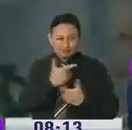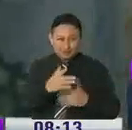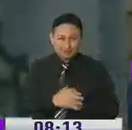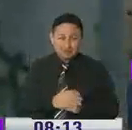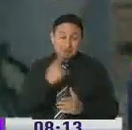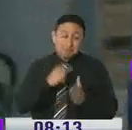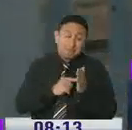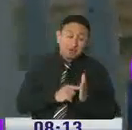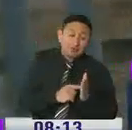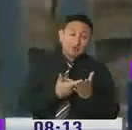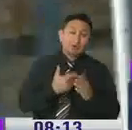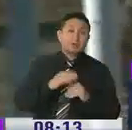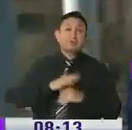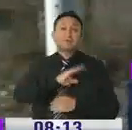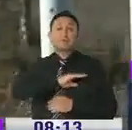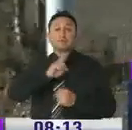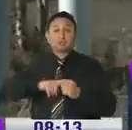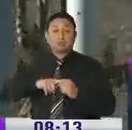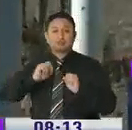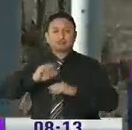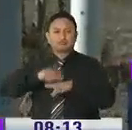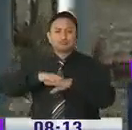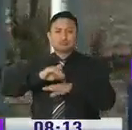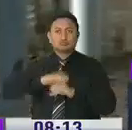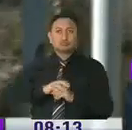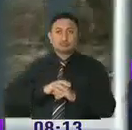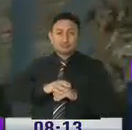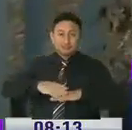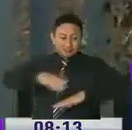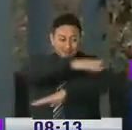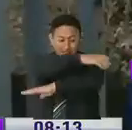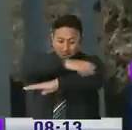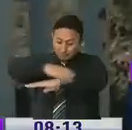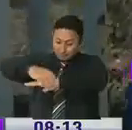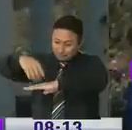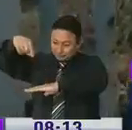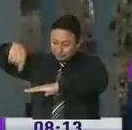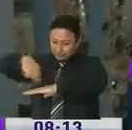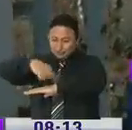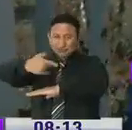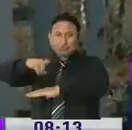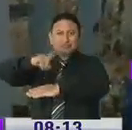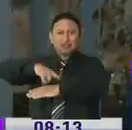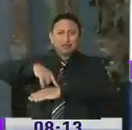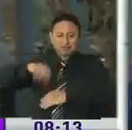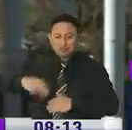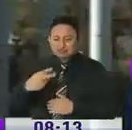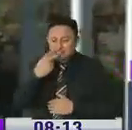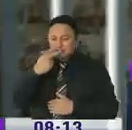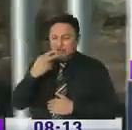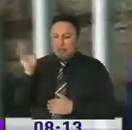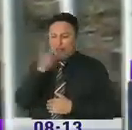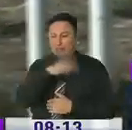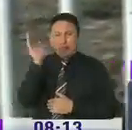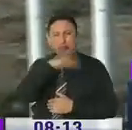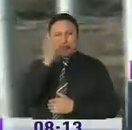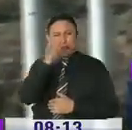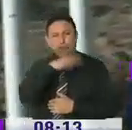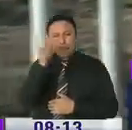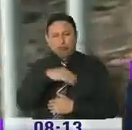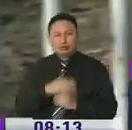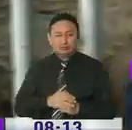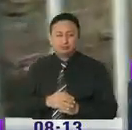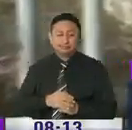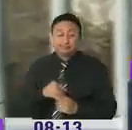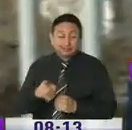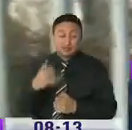llamar, hacer un llamado al municipio de Quito, puesto que toda esta vereda ahora es lastimosamente un baño, yo puedo percibir el olor, es bastante fuerte, y ese es